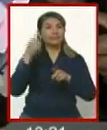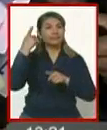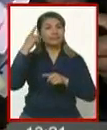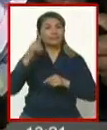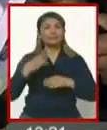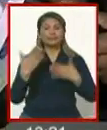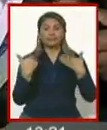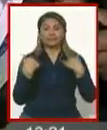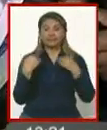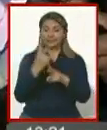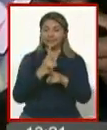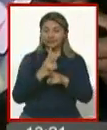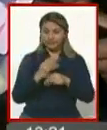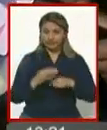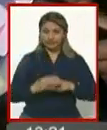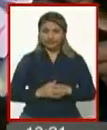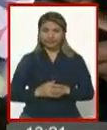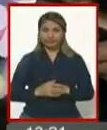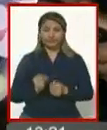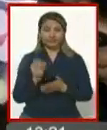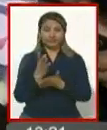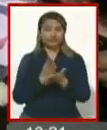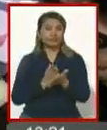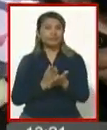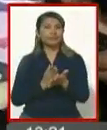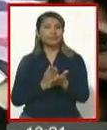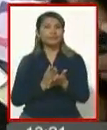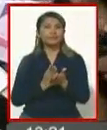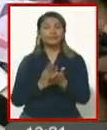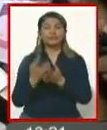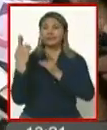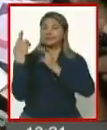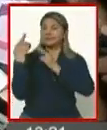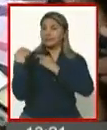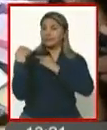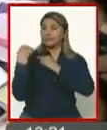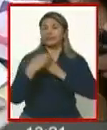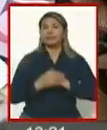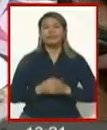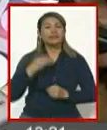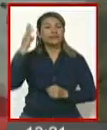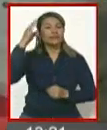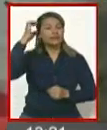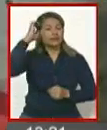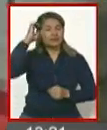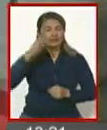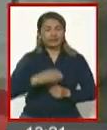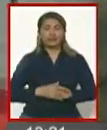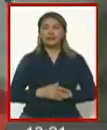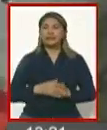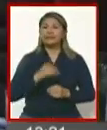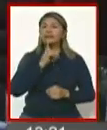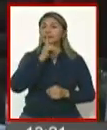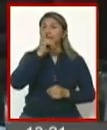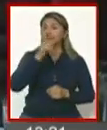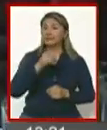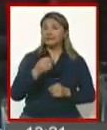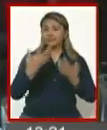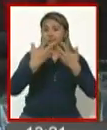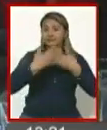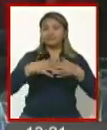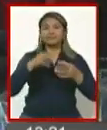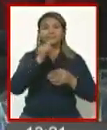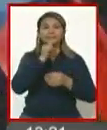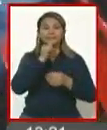que tomen sus previsiones es parte de la responsabilidad que tiene el Estado. Sobre estas afirmaciones,